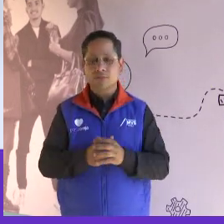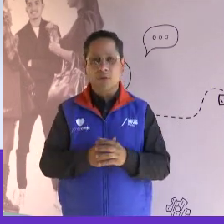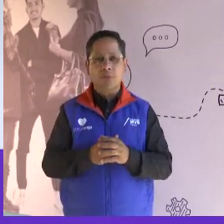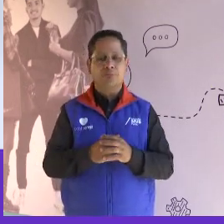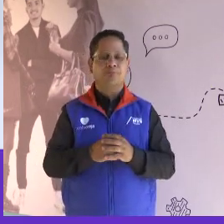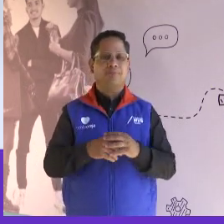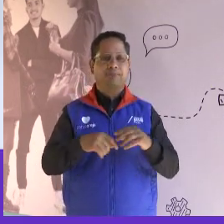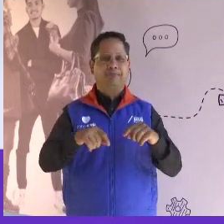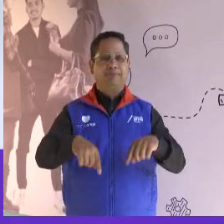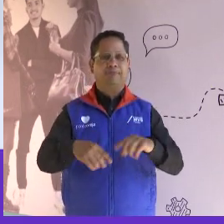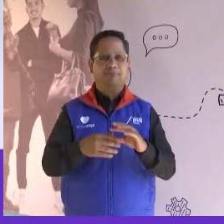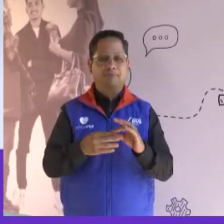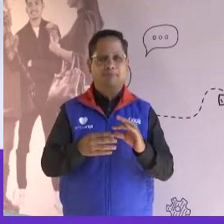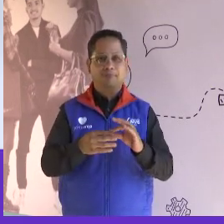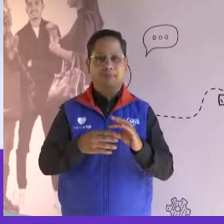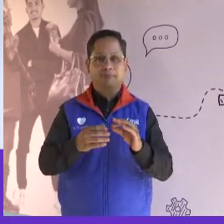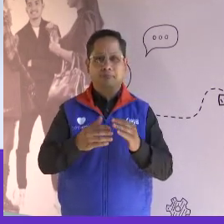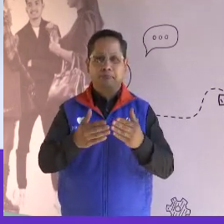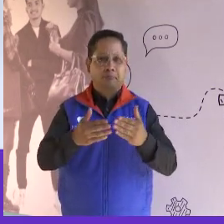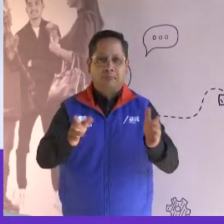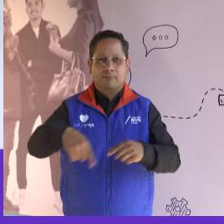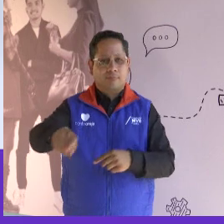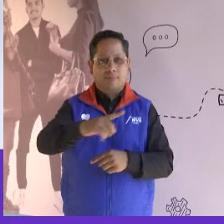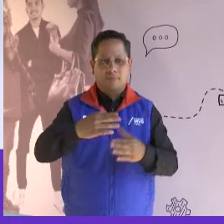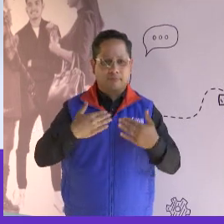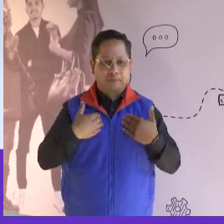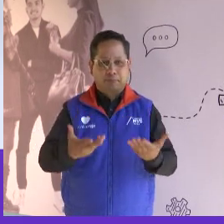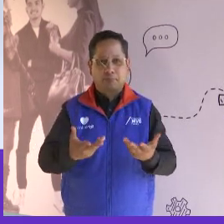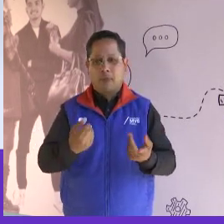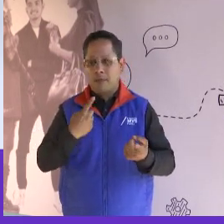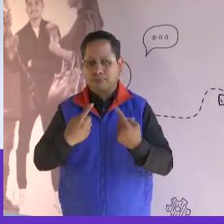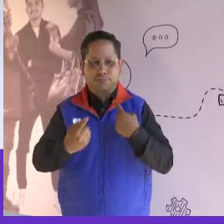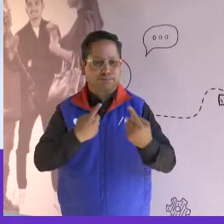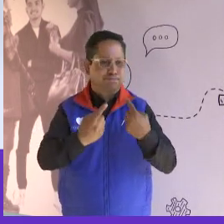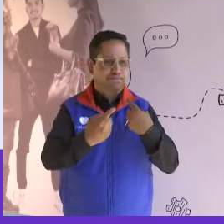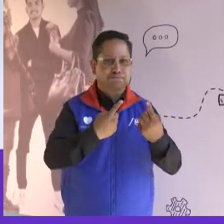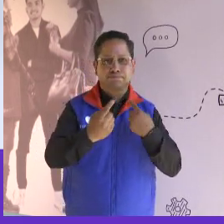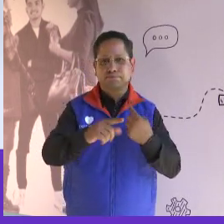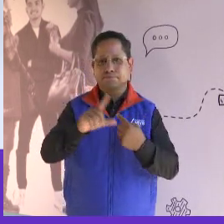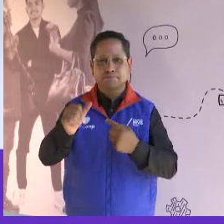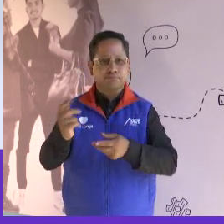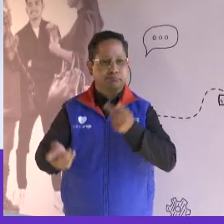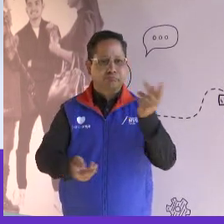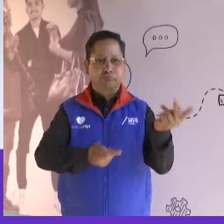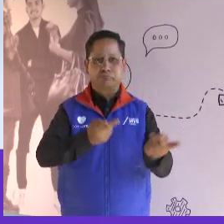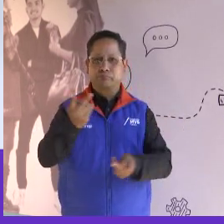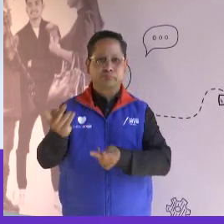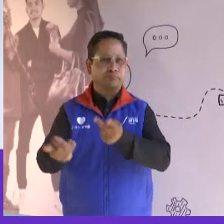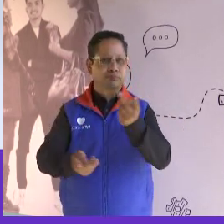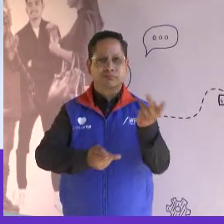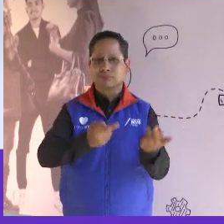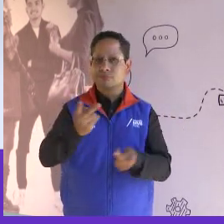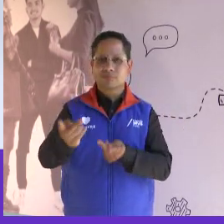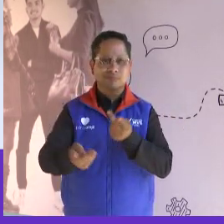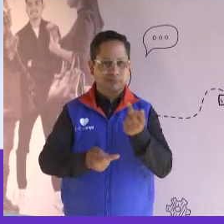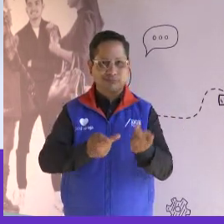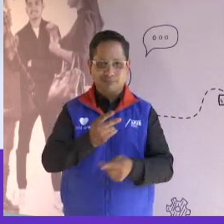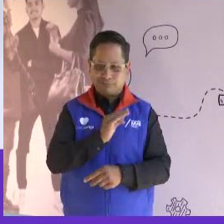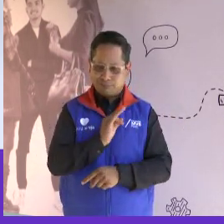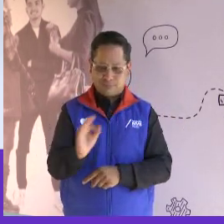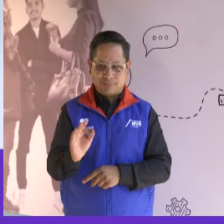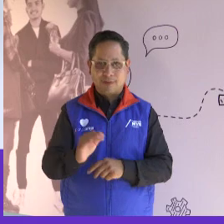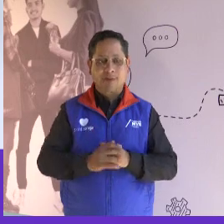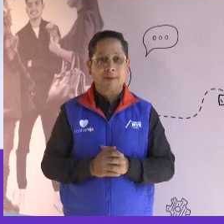bueno, pues ojalá pueda abrirse la conversación después del panel y seguirla más allá de este evento,